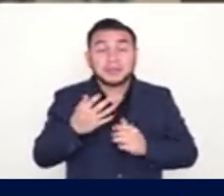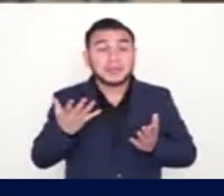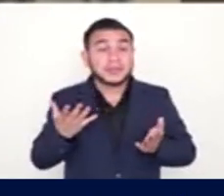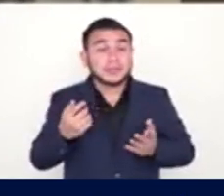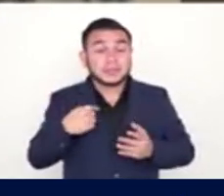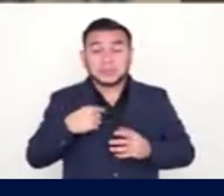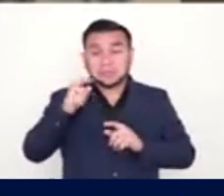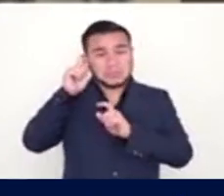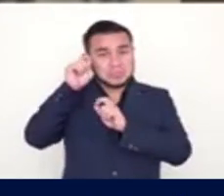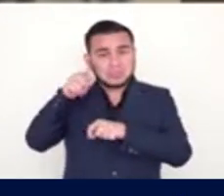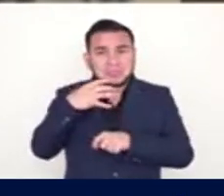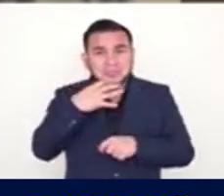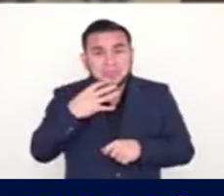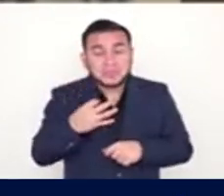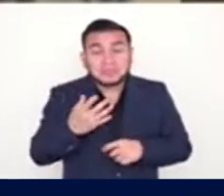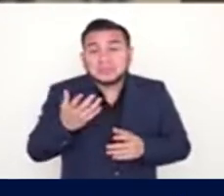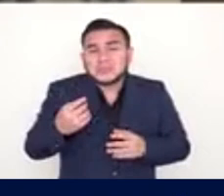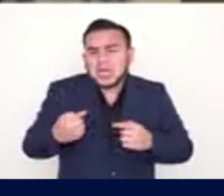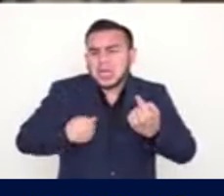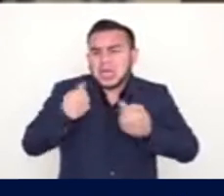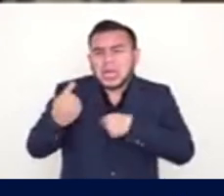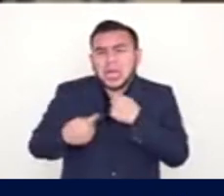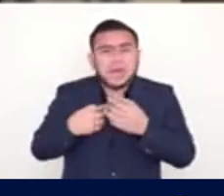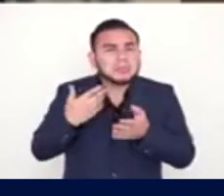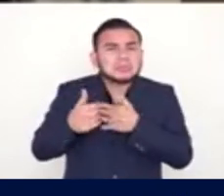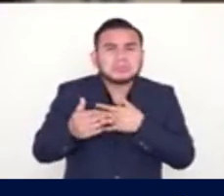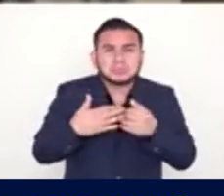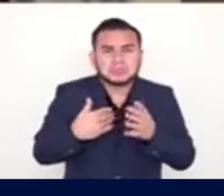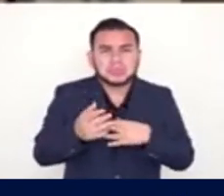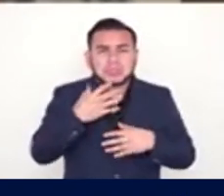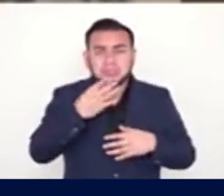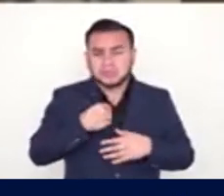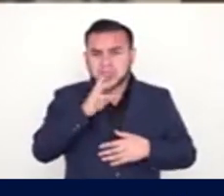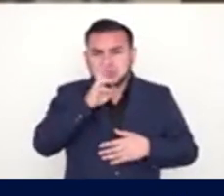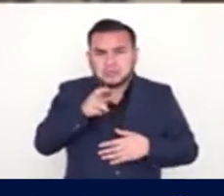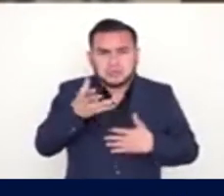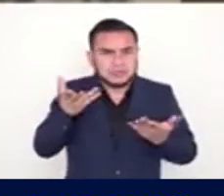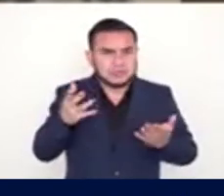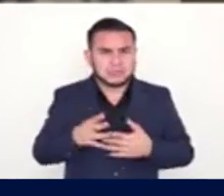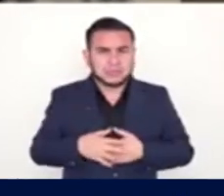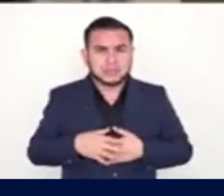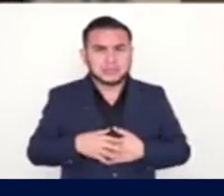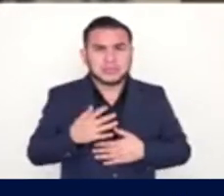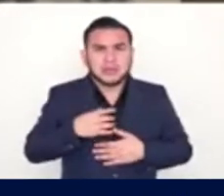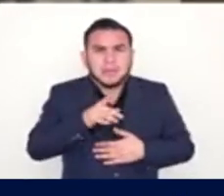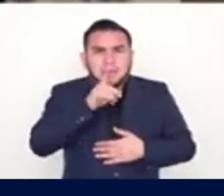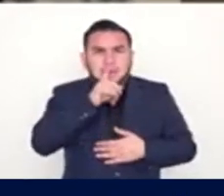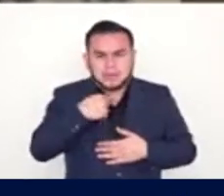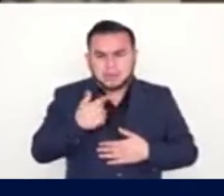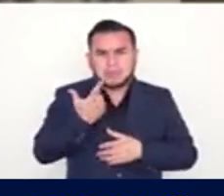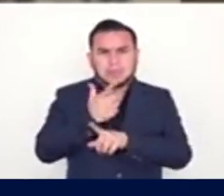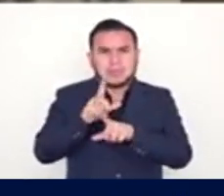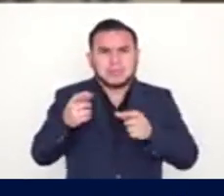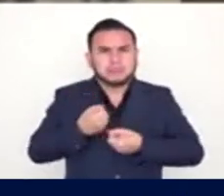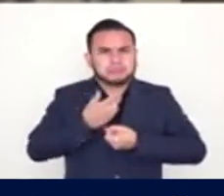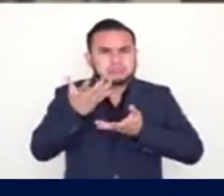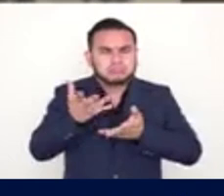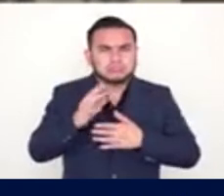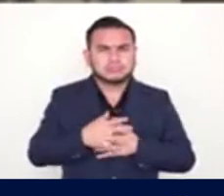yo no los voy a demandar, no se preocupen, síganme calumniando, pero les voy a responder, pues. O sea, no piensen que yo no tengo libertad de expresión,